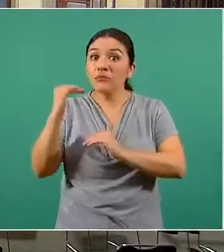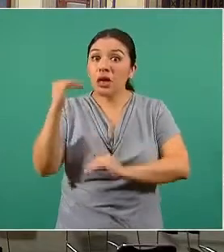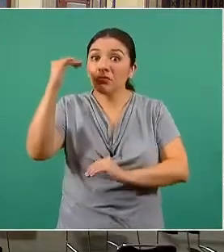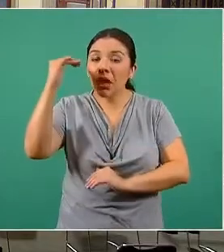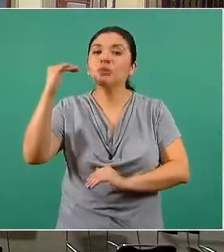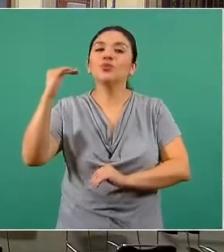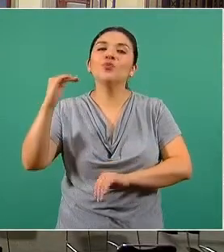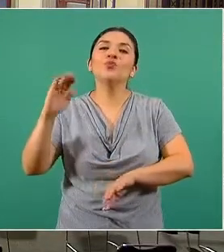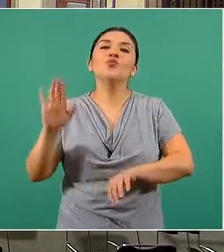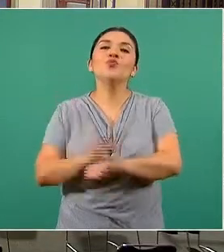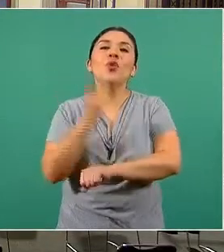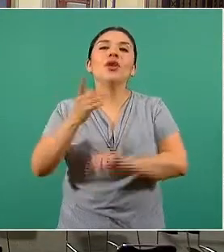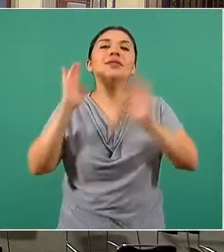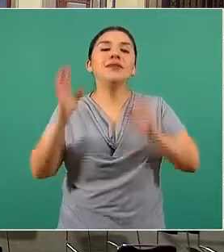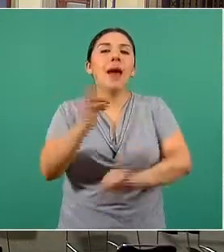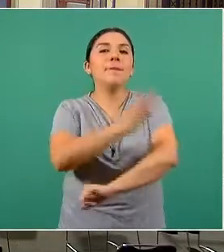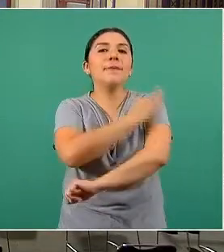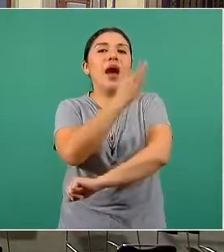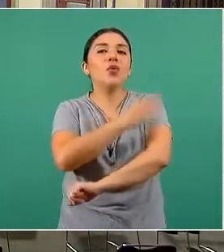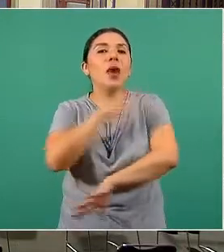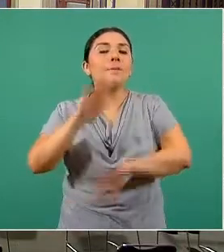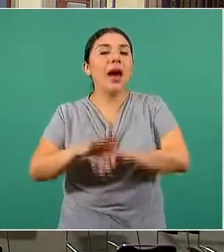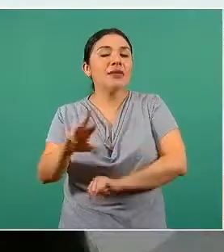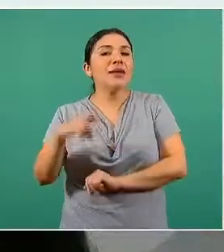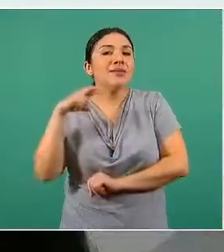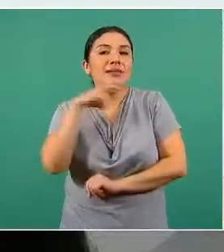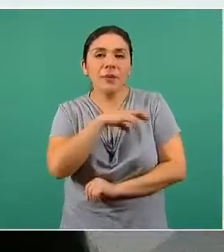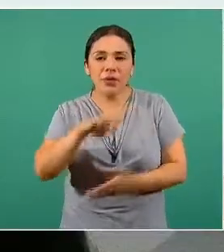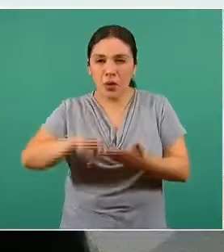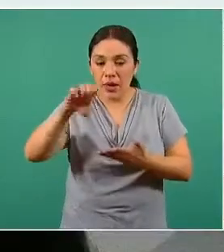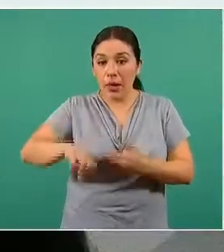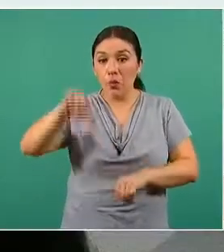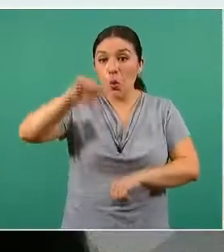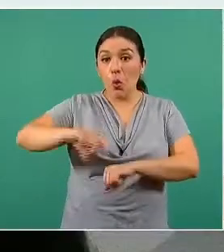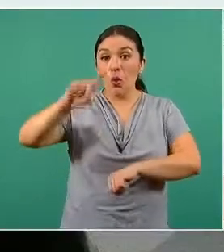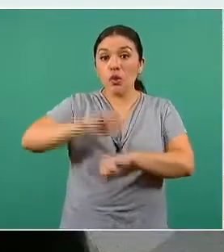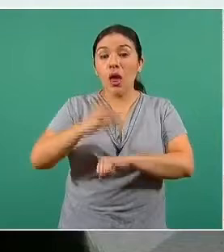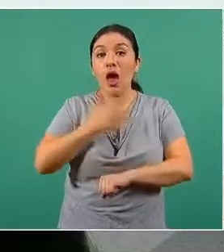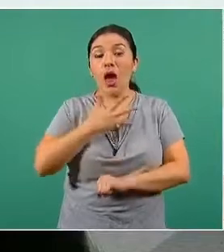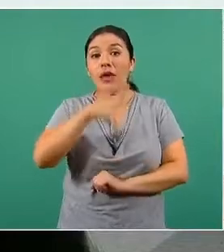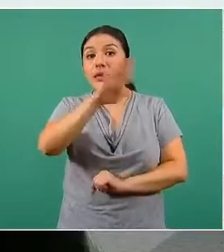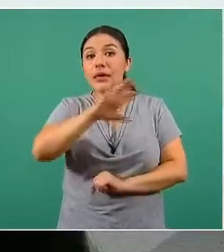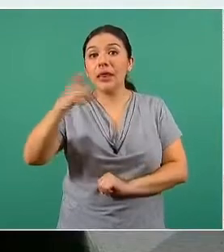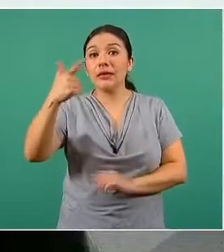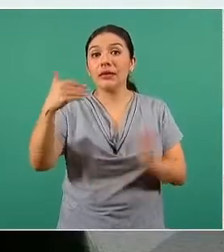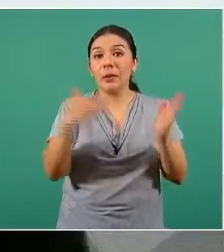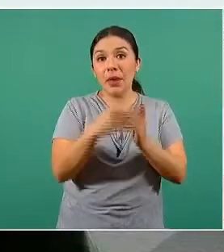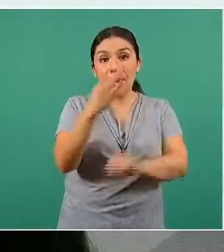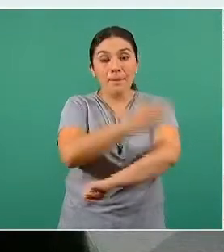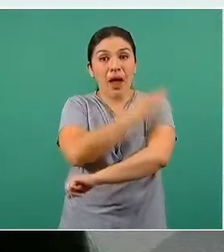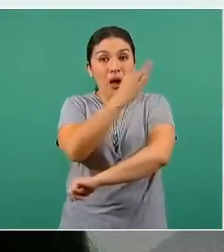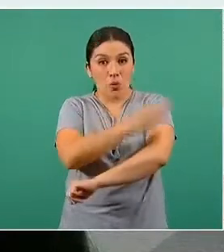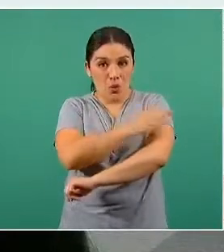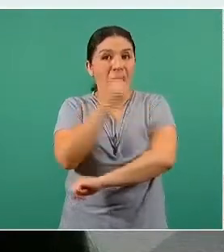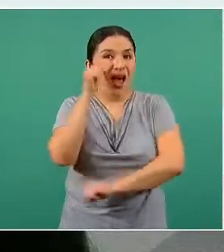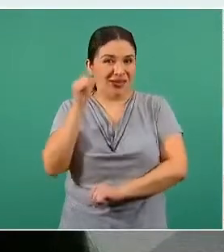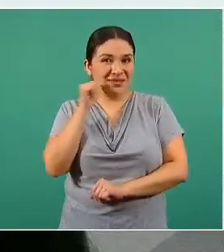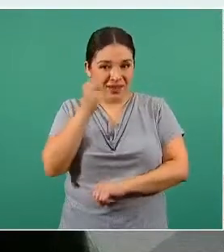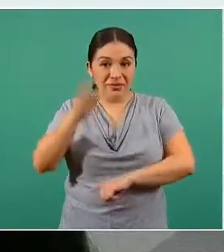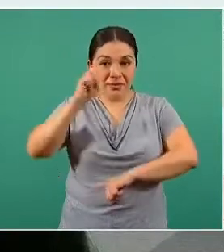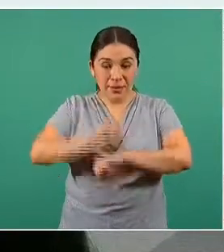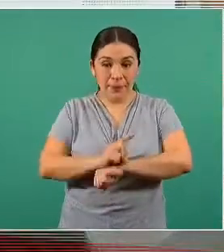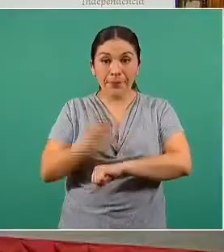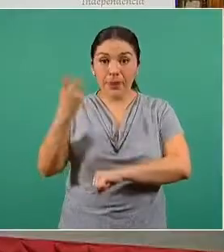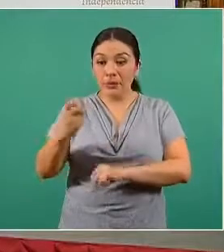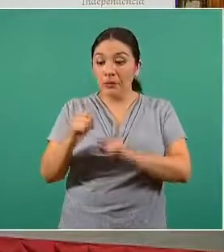logró una vacunación más acelerada. Por ejemplo, hoy tenemos 507,000 dosis de vacuna y